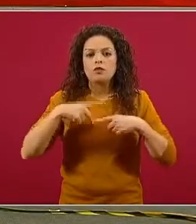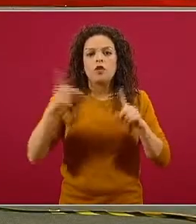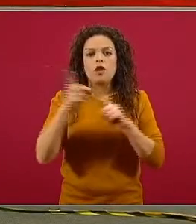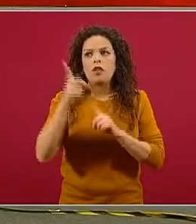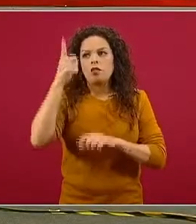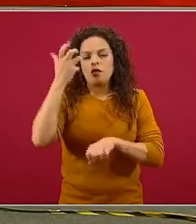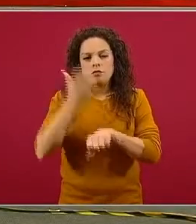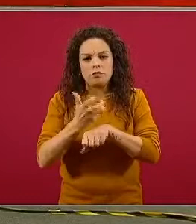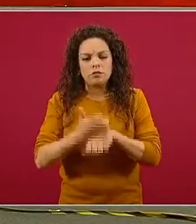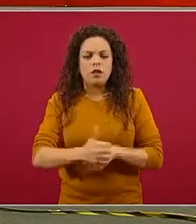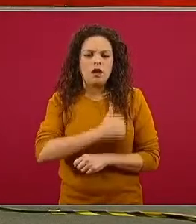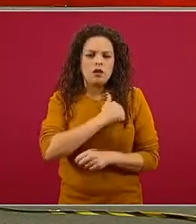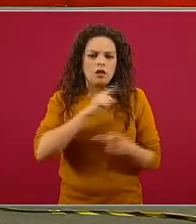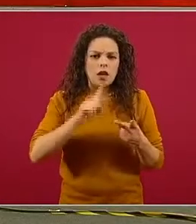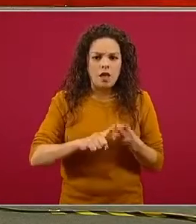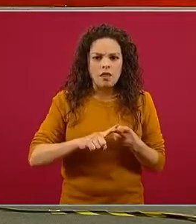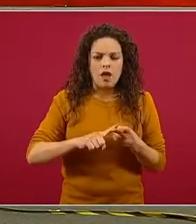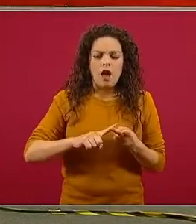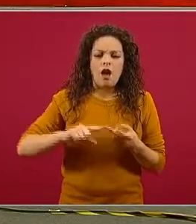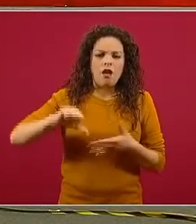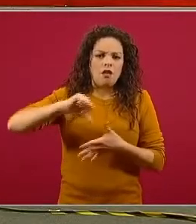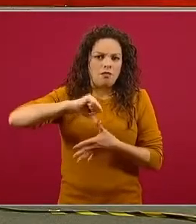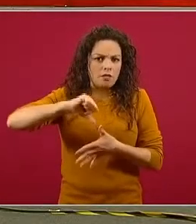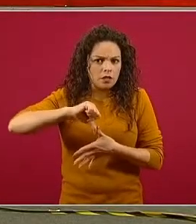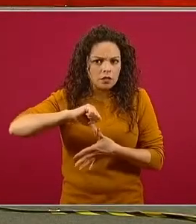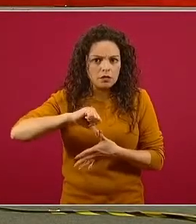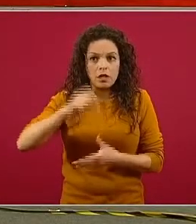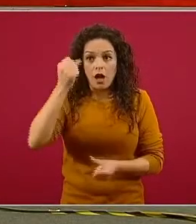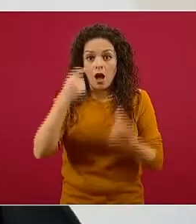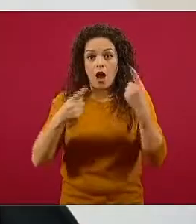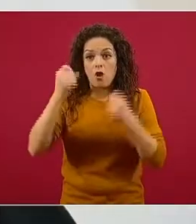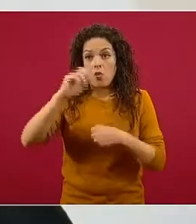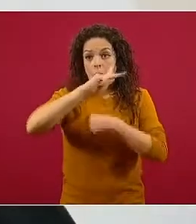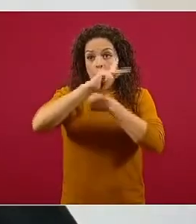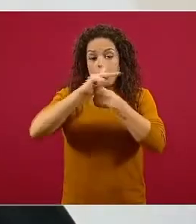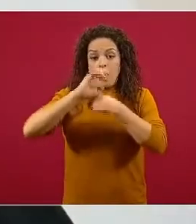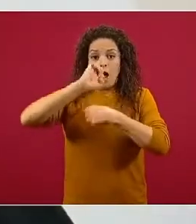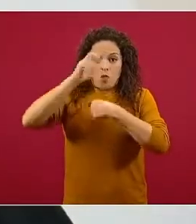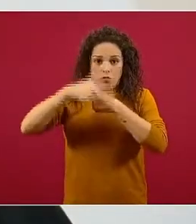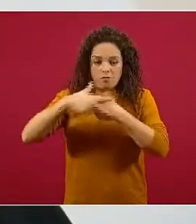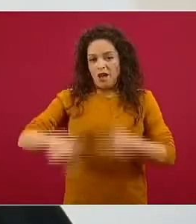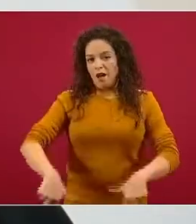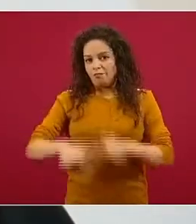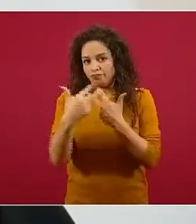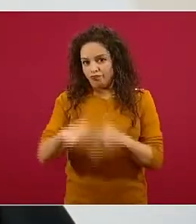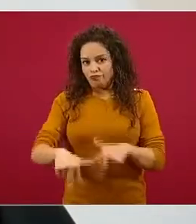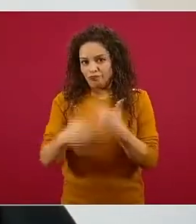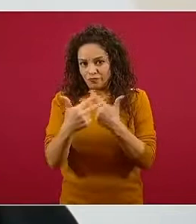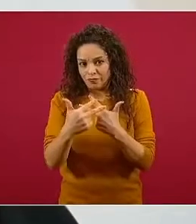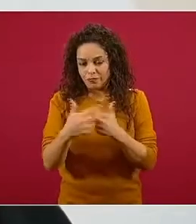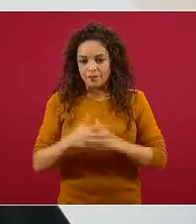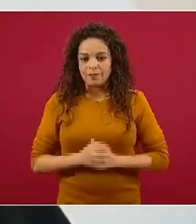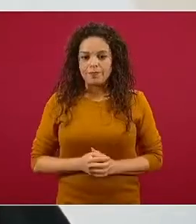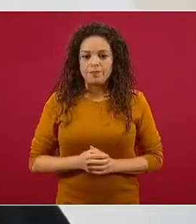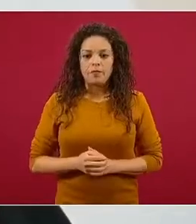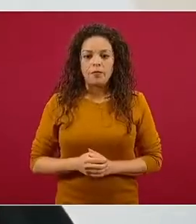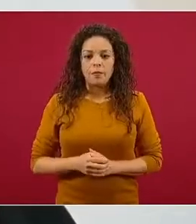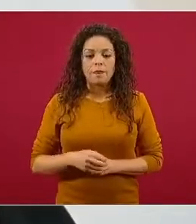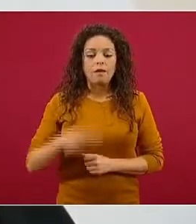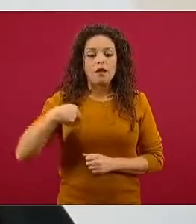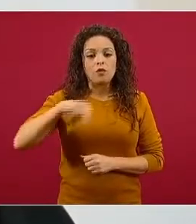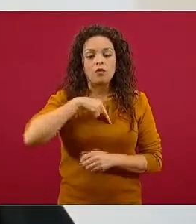Latina, de algunas naciones europeas, vía virtual. Tuvimos que posponer nuestro